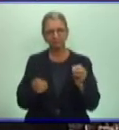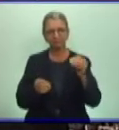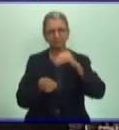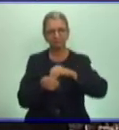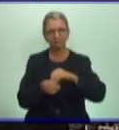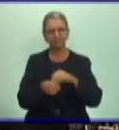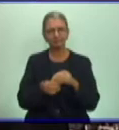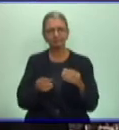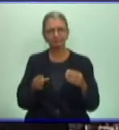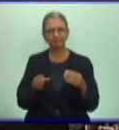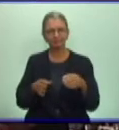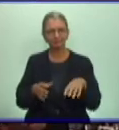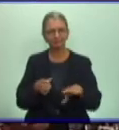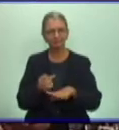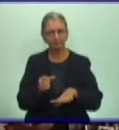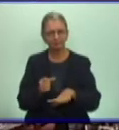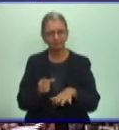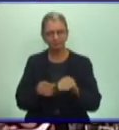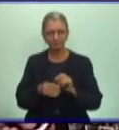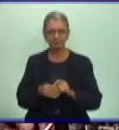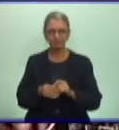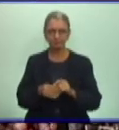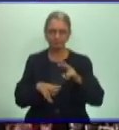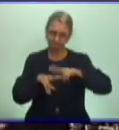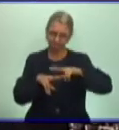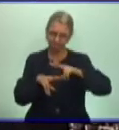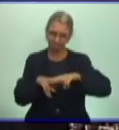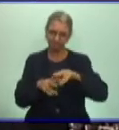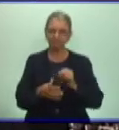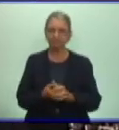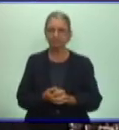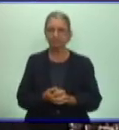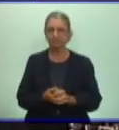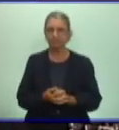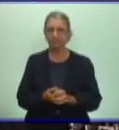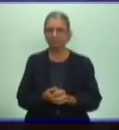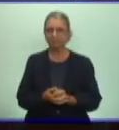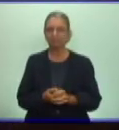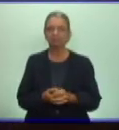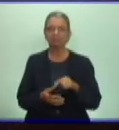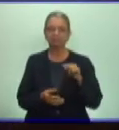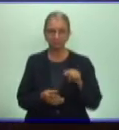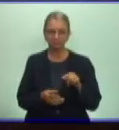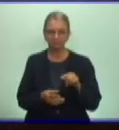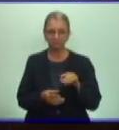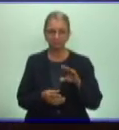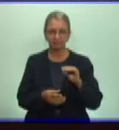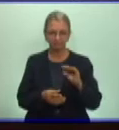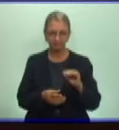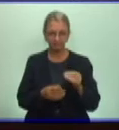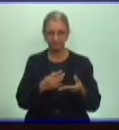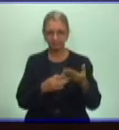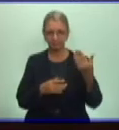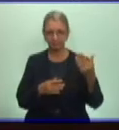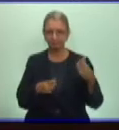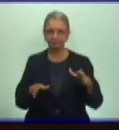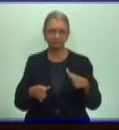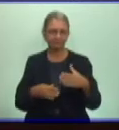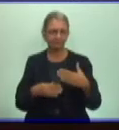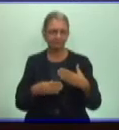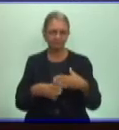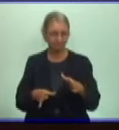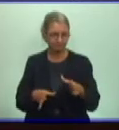dice Elena Pomares de La Habana. Pregunta. Aquí le habíamos planteado que la introducción es sencilla y no debe exceder de dos